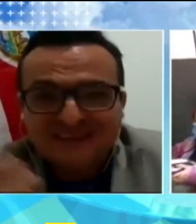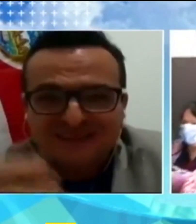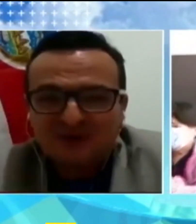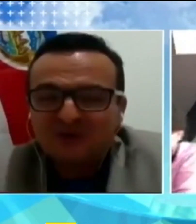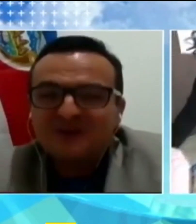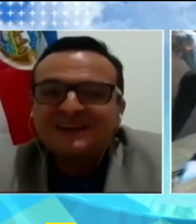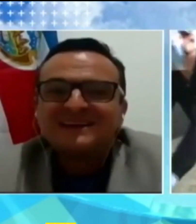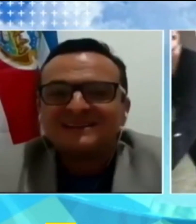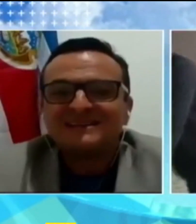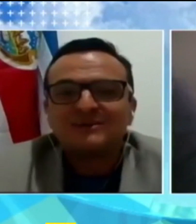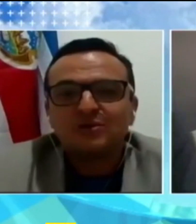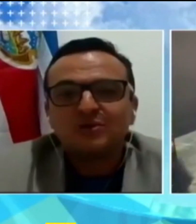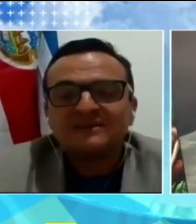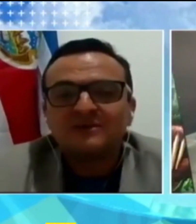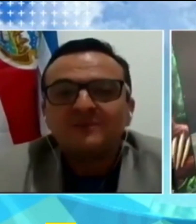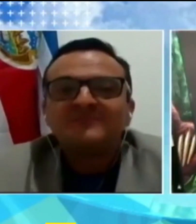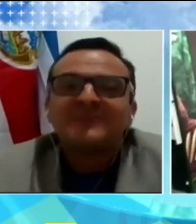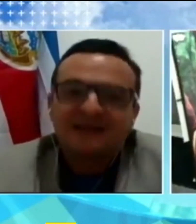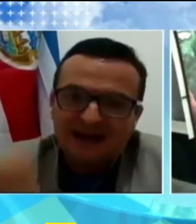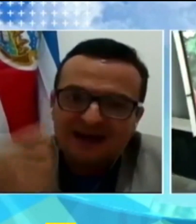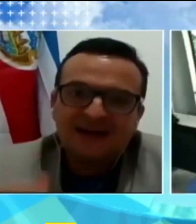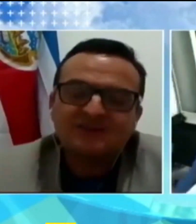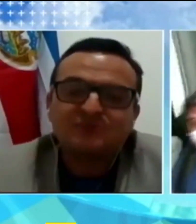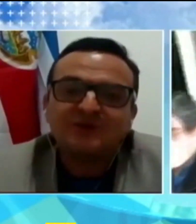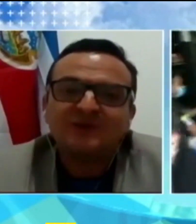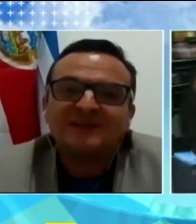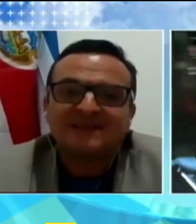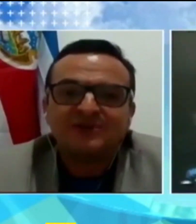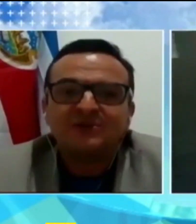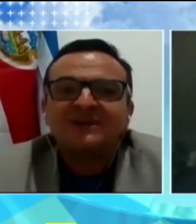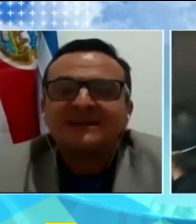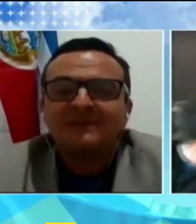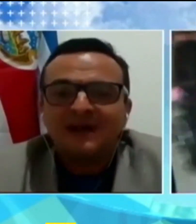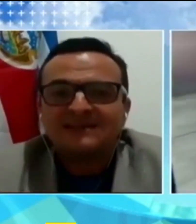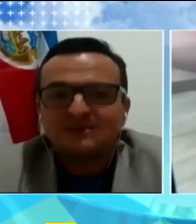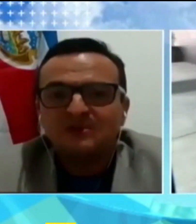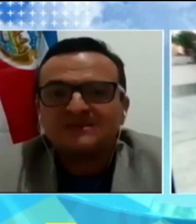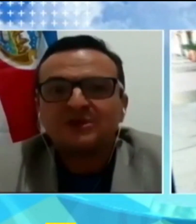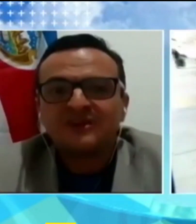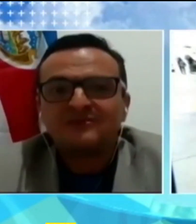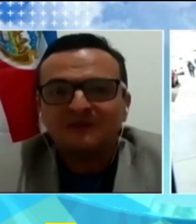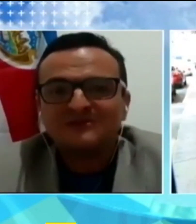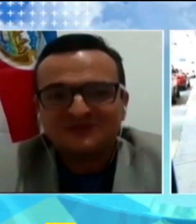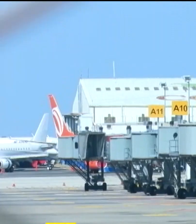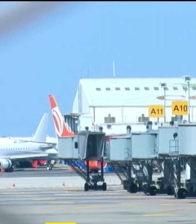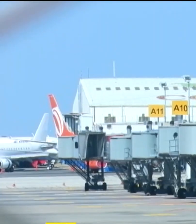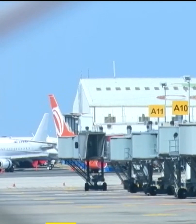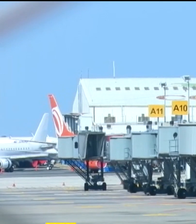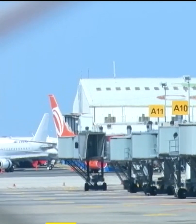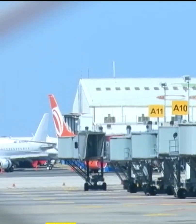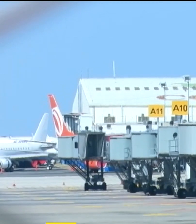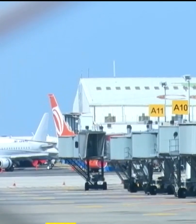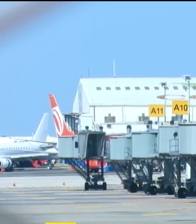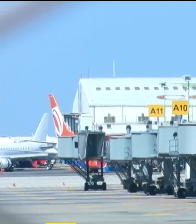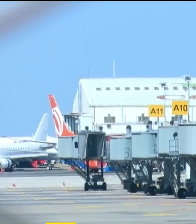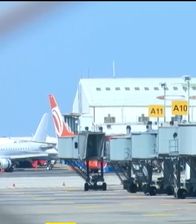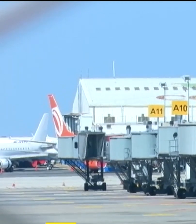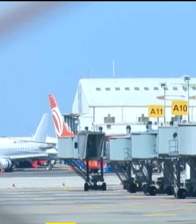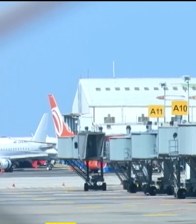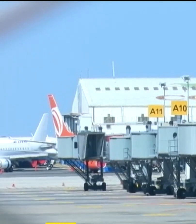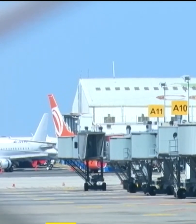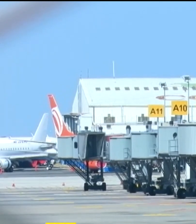ladera. Entre tanto, en la ruta 242 que lleva hacia el cerro Chirripó, también se presentaron varios derrumbes,